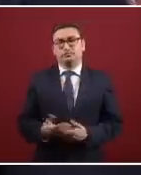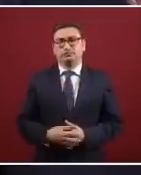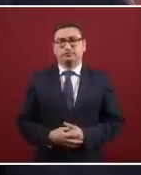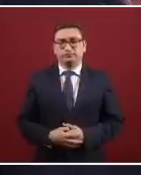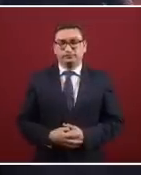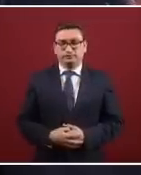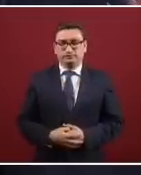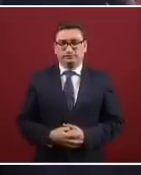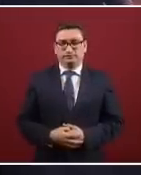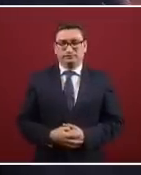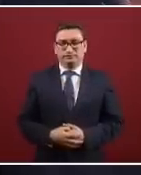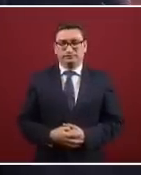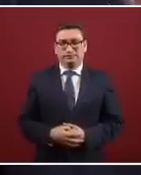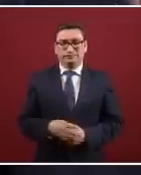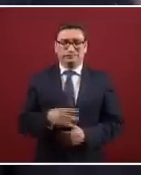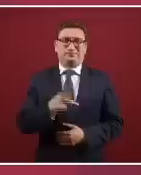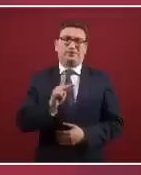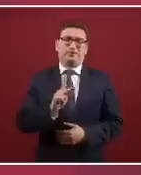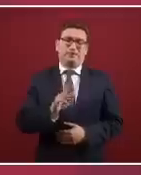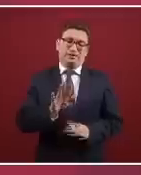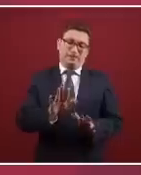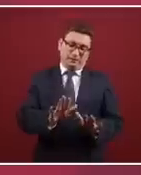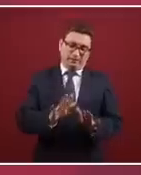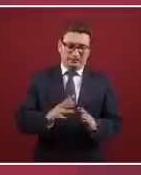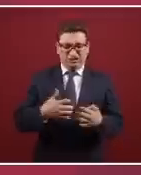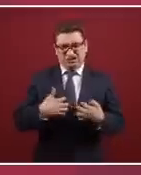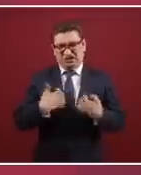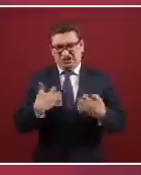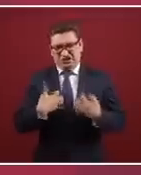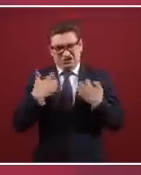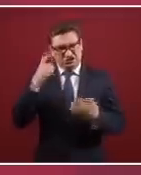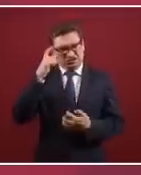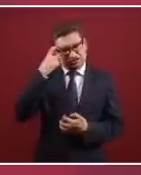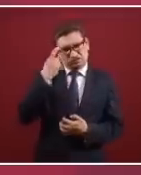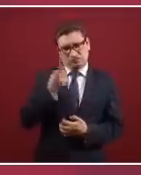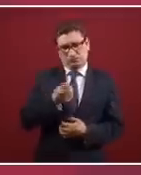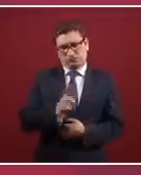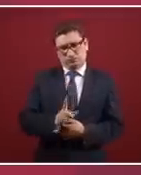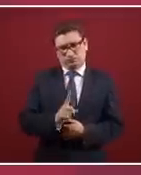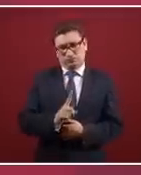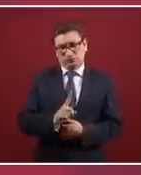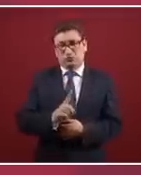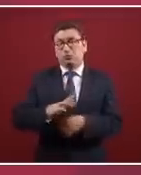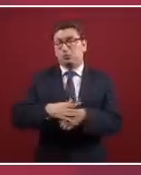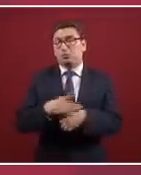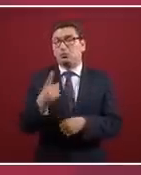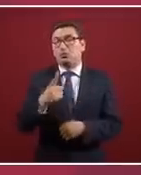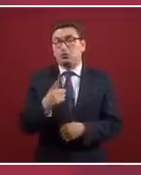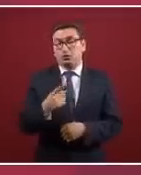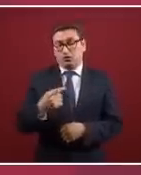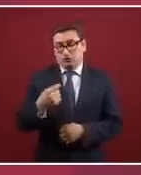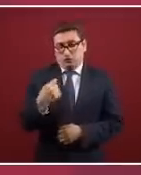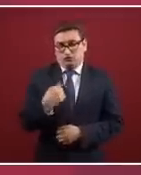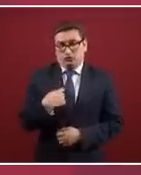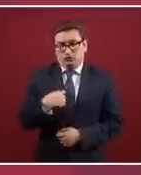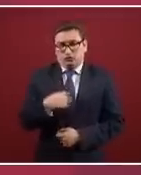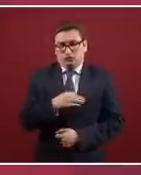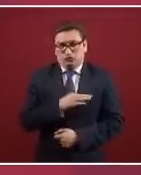Nada más que no se me enojen cuando yo